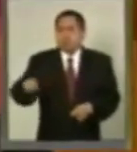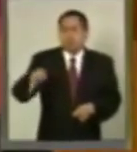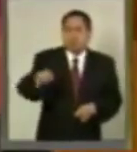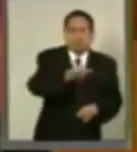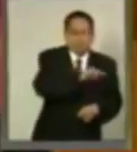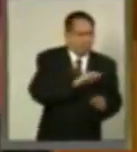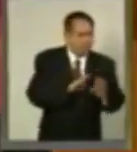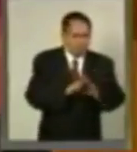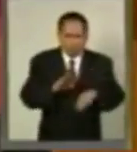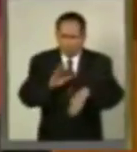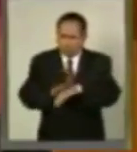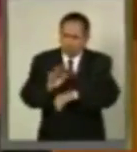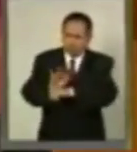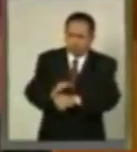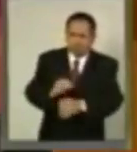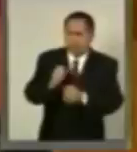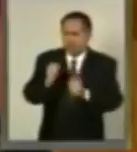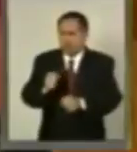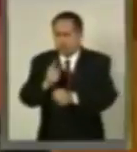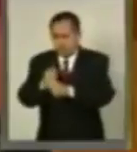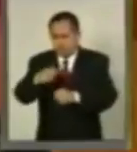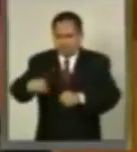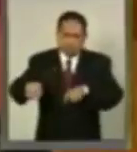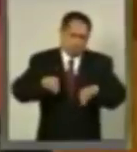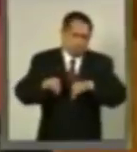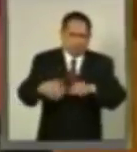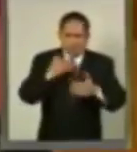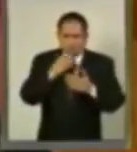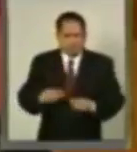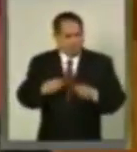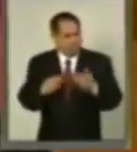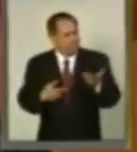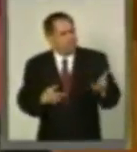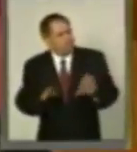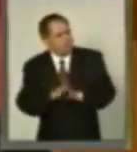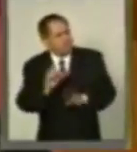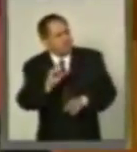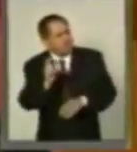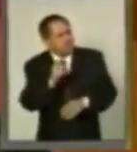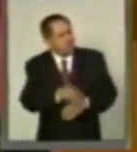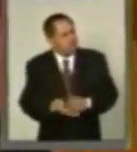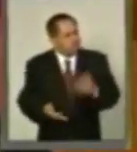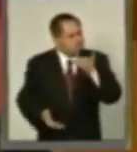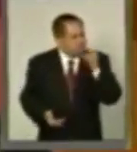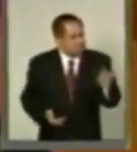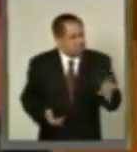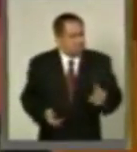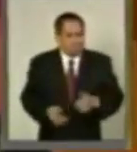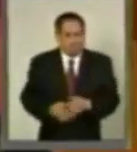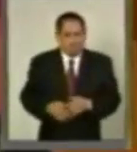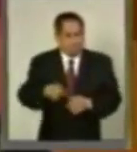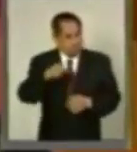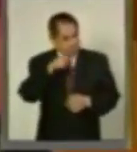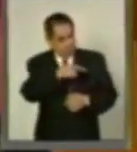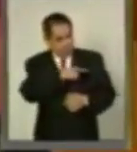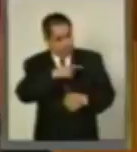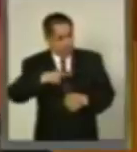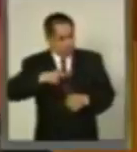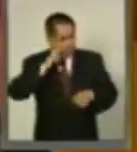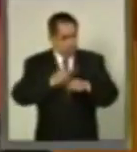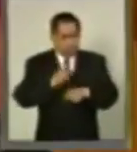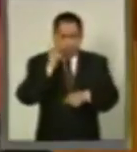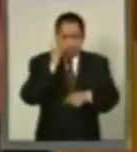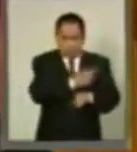condiciones debidas para el ejercicio de sus funciones? porque deber suyo, secretario,